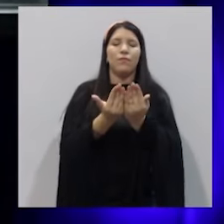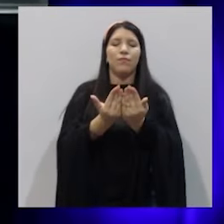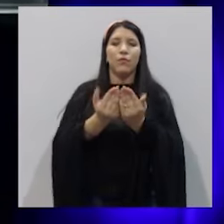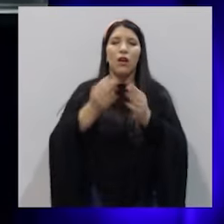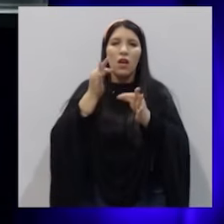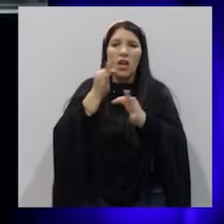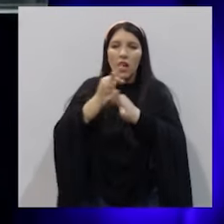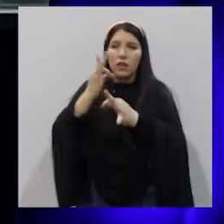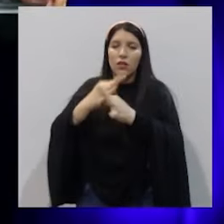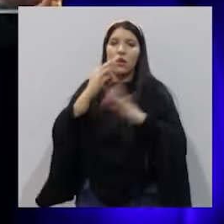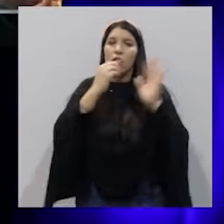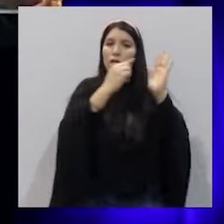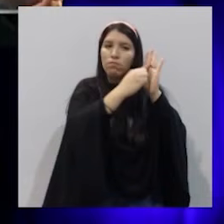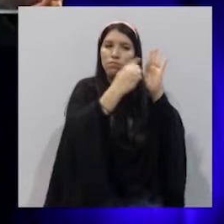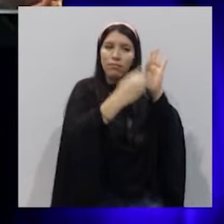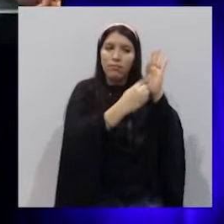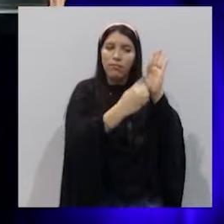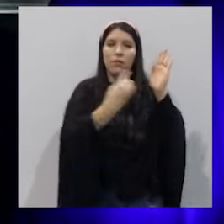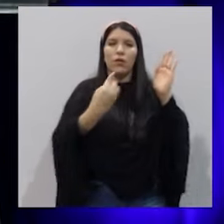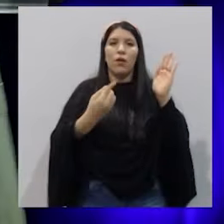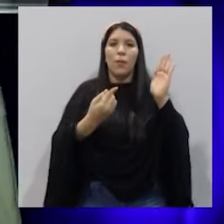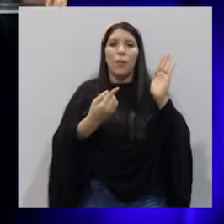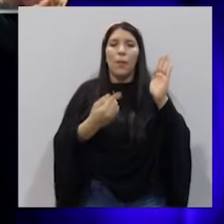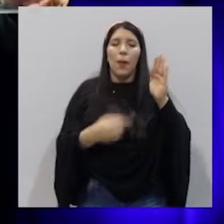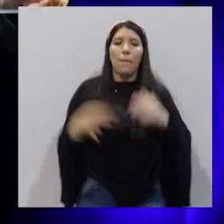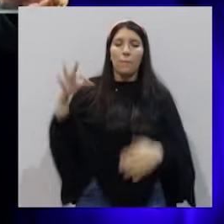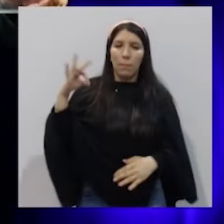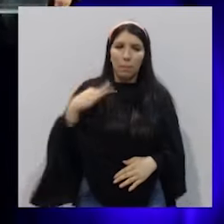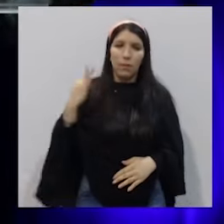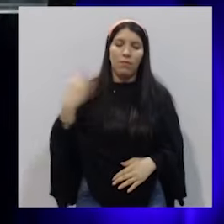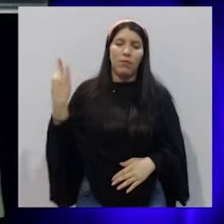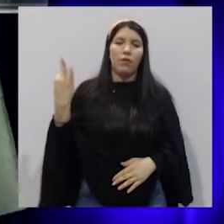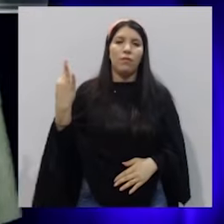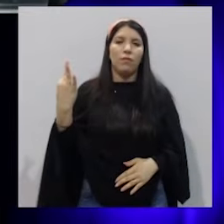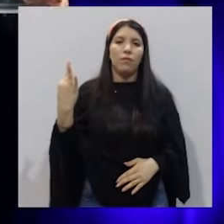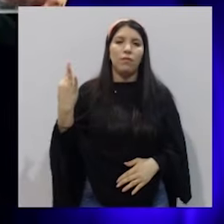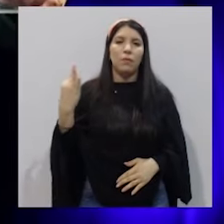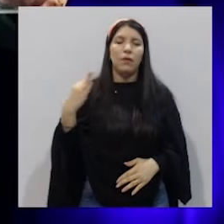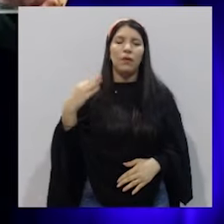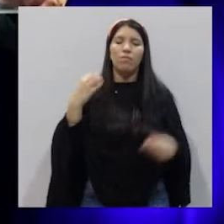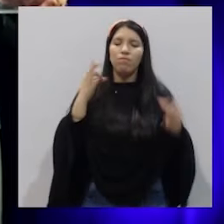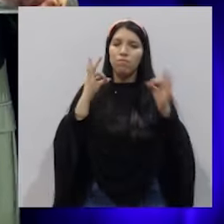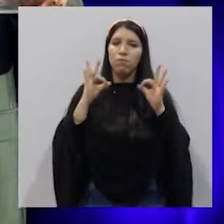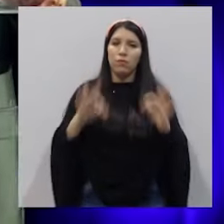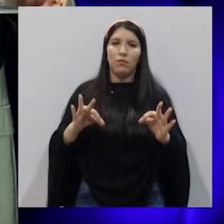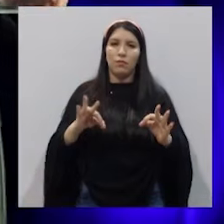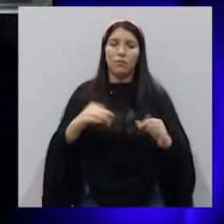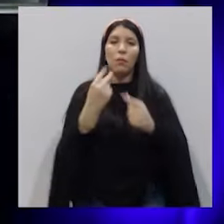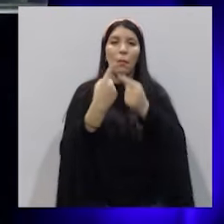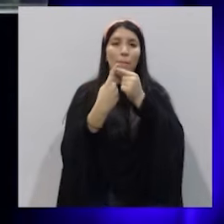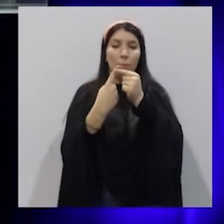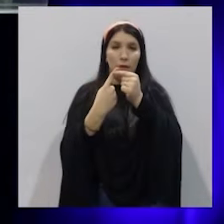era que nadie sea tentado afectado y sobre todo destruido sino que pueda salir en victoria cuando no hay